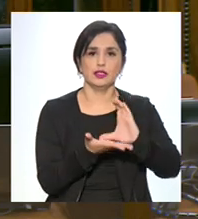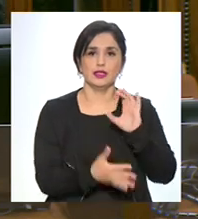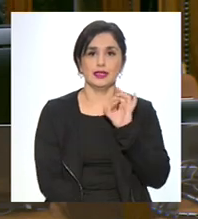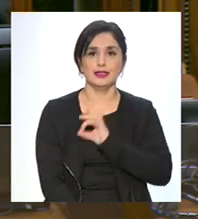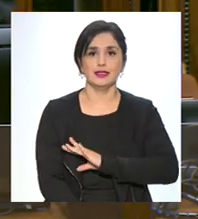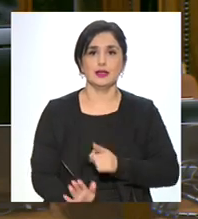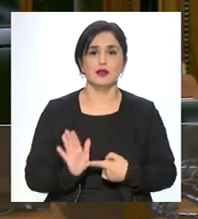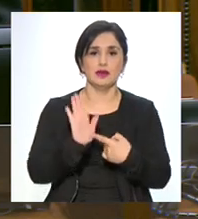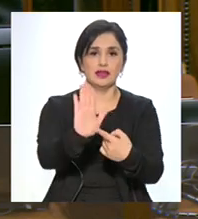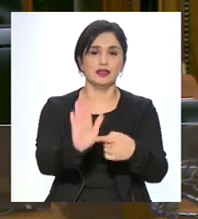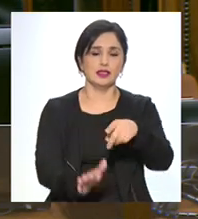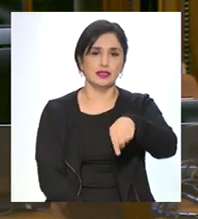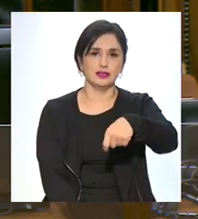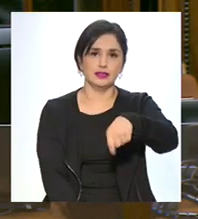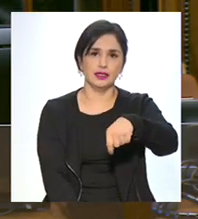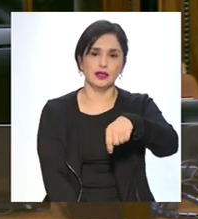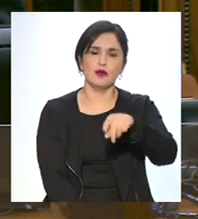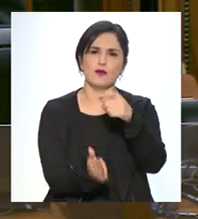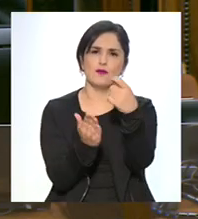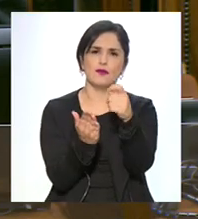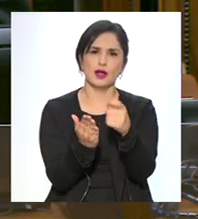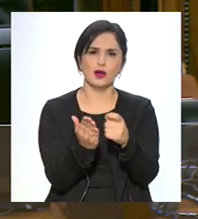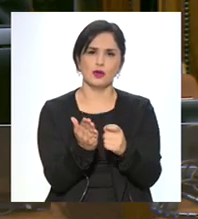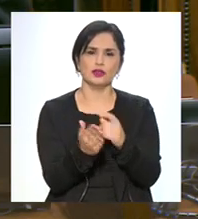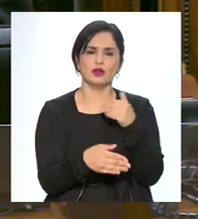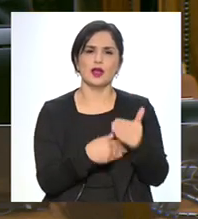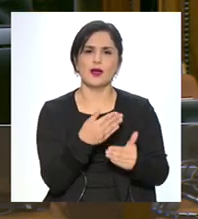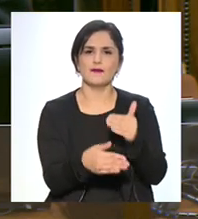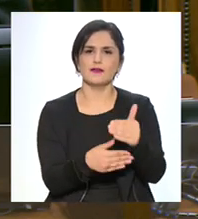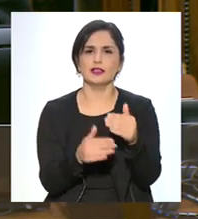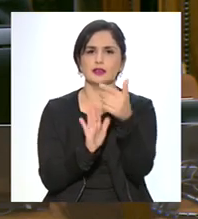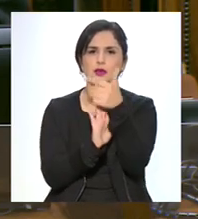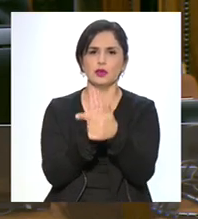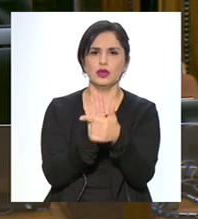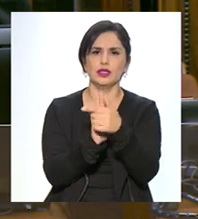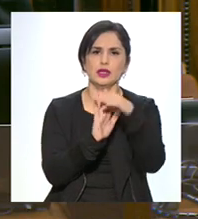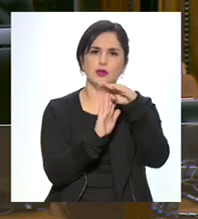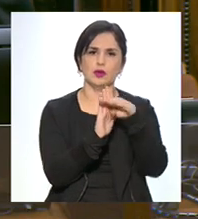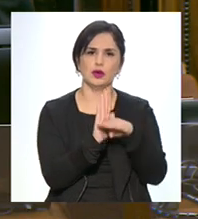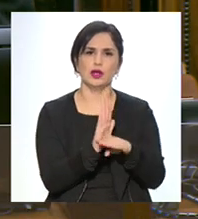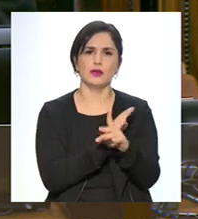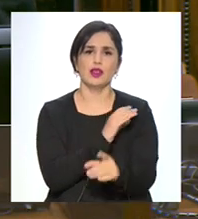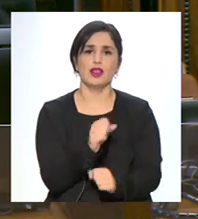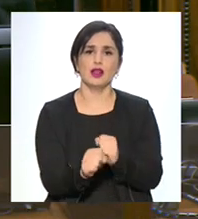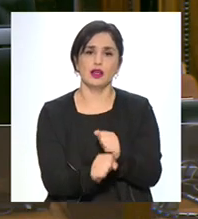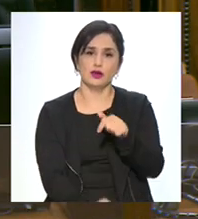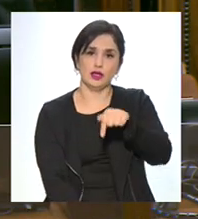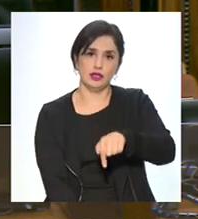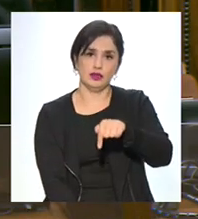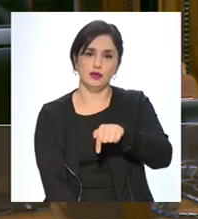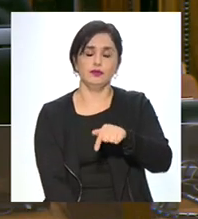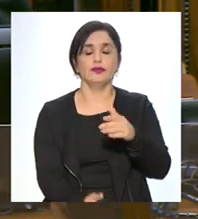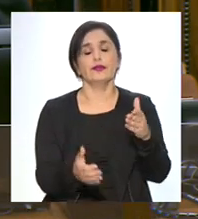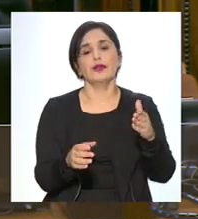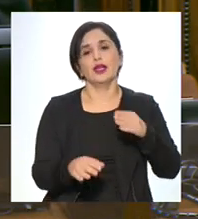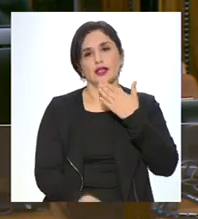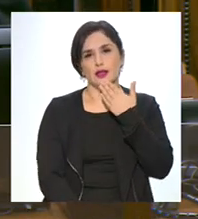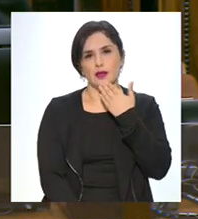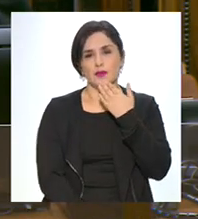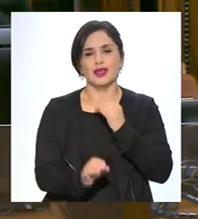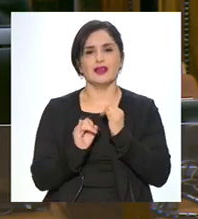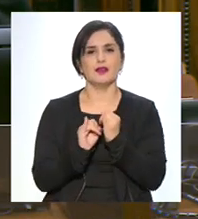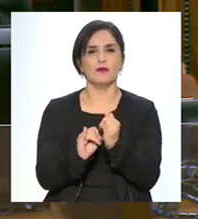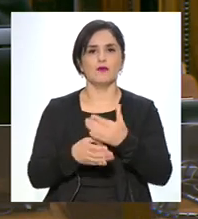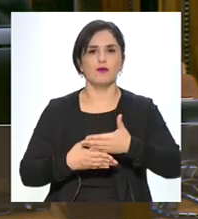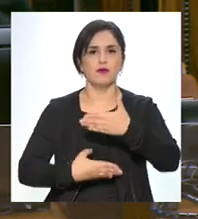presente al Senado la evaluación del avance de las políticas y programas del año en curso, como asimismo el